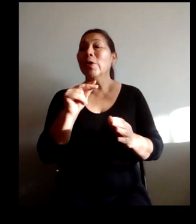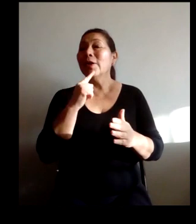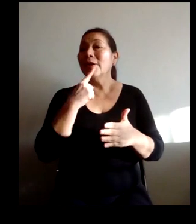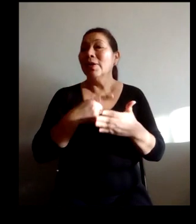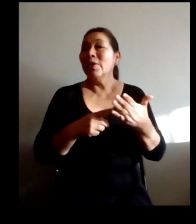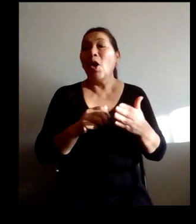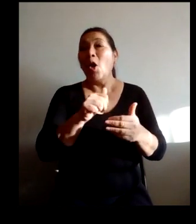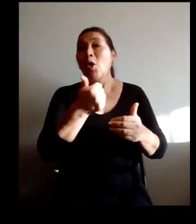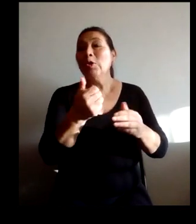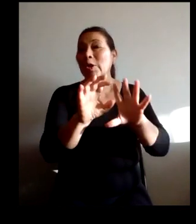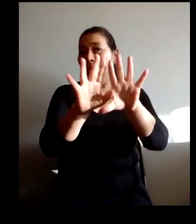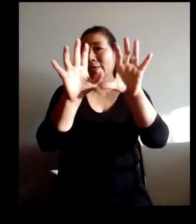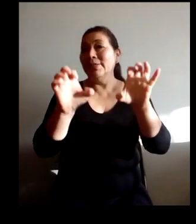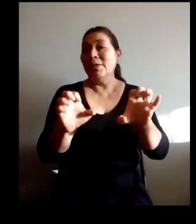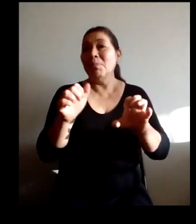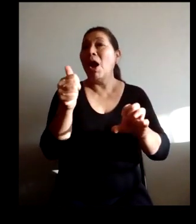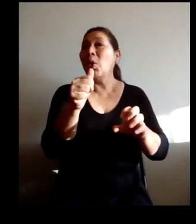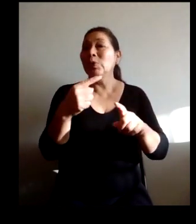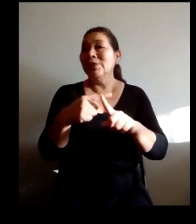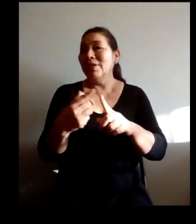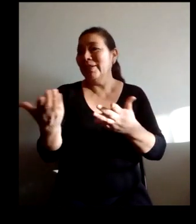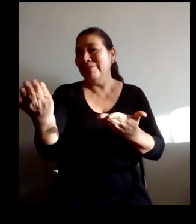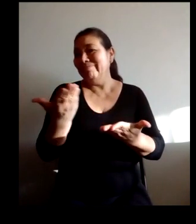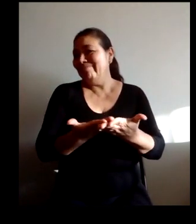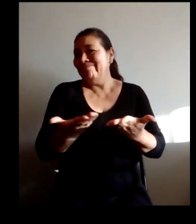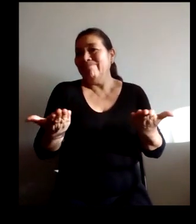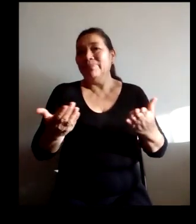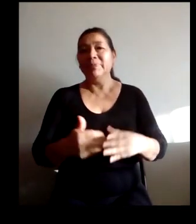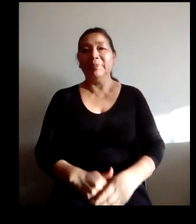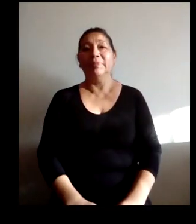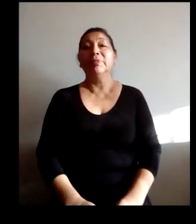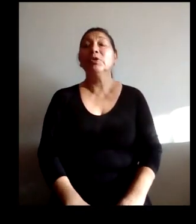haya practicado otro examen auxiliar.